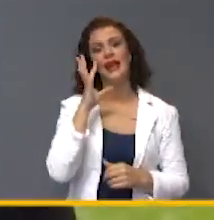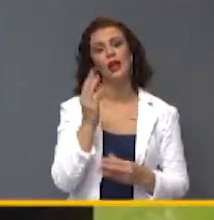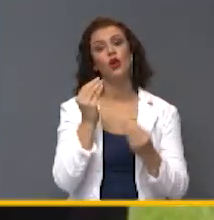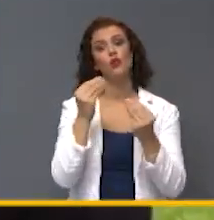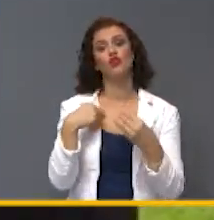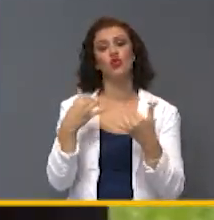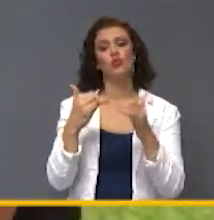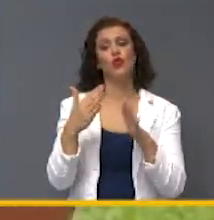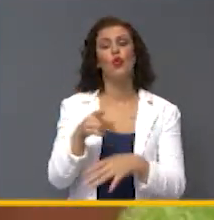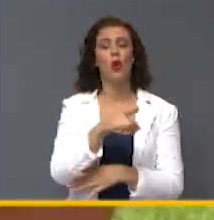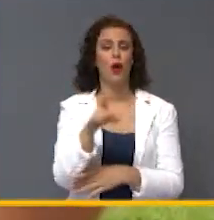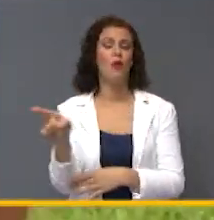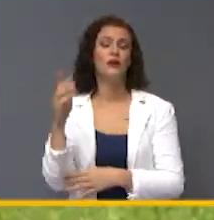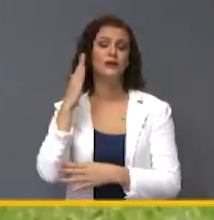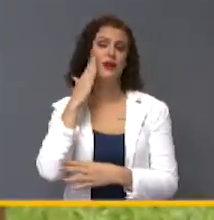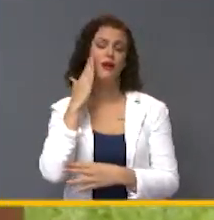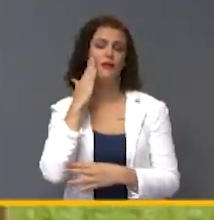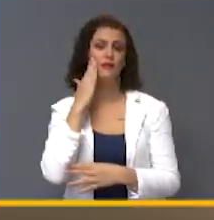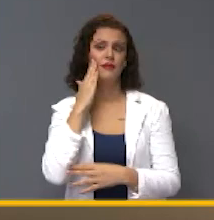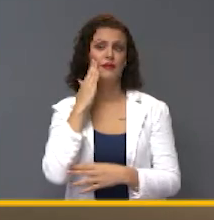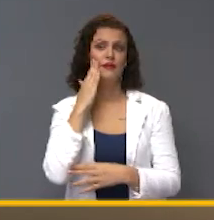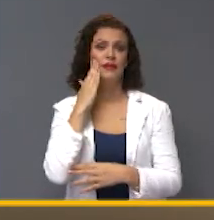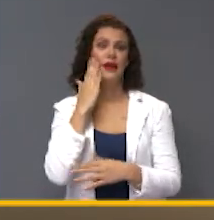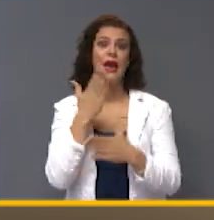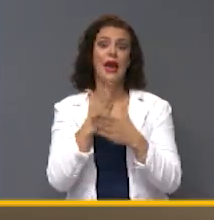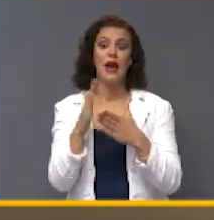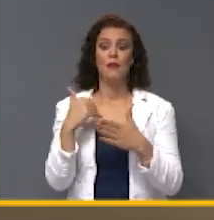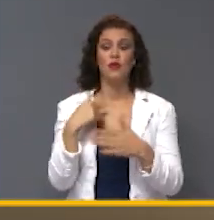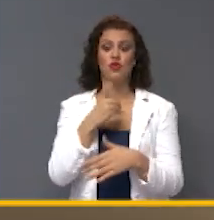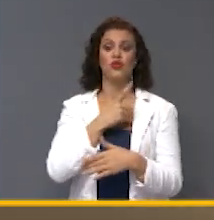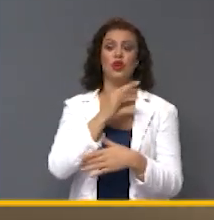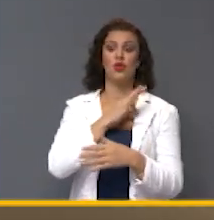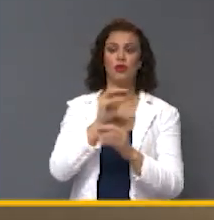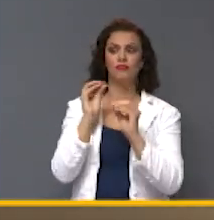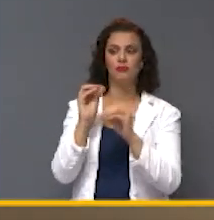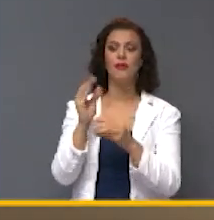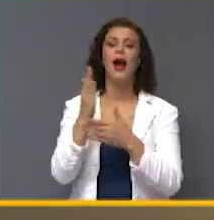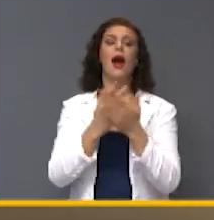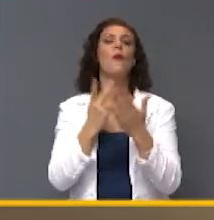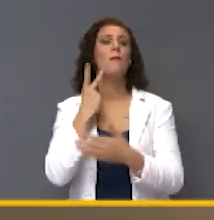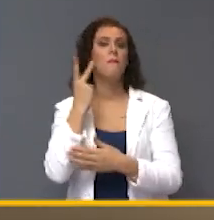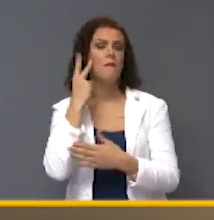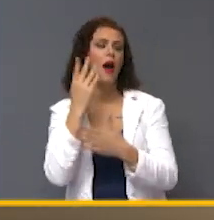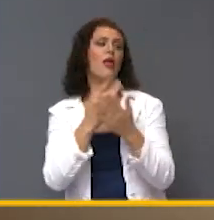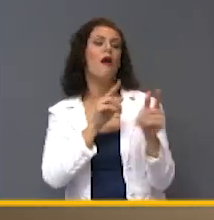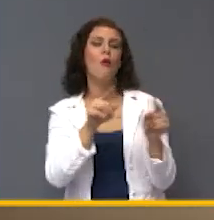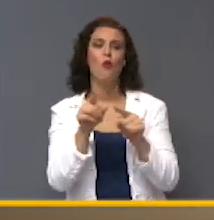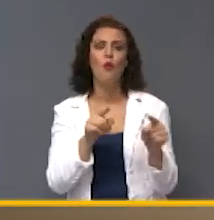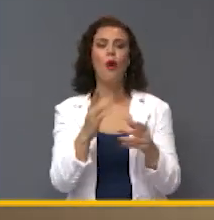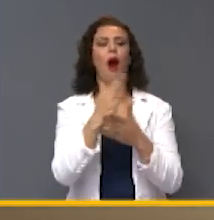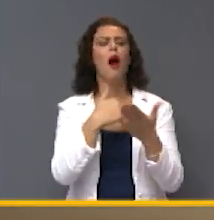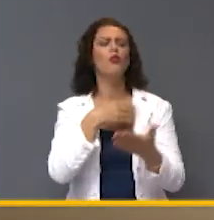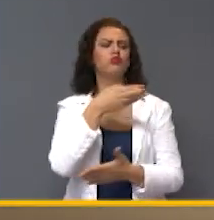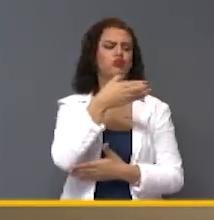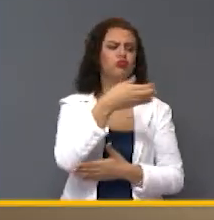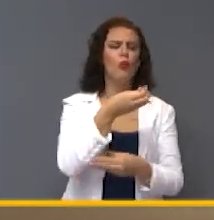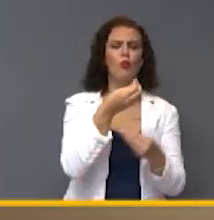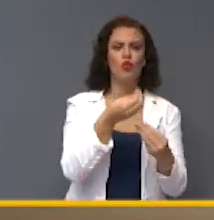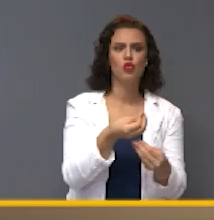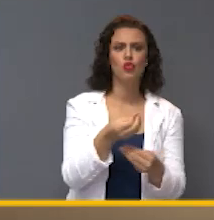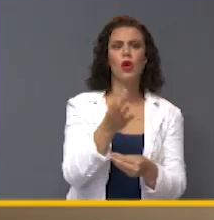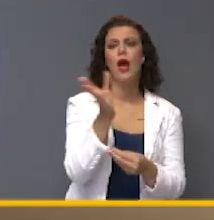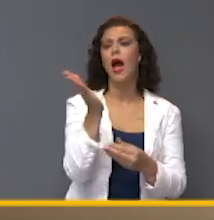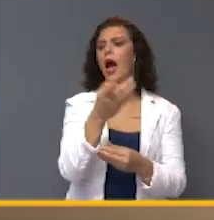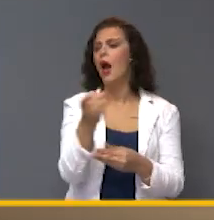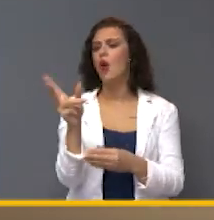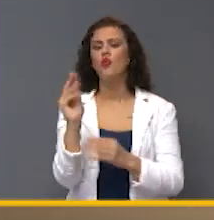de mis jugadores saben que aparte de ser su entrenador, fui hasta padre de alguno de ellos. Algunos los aconsejé mucho, algunos no